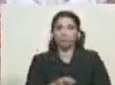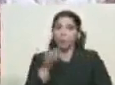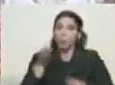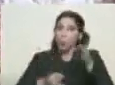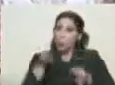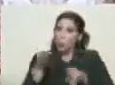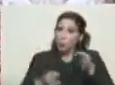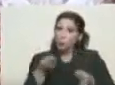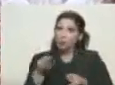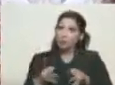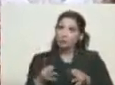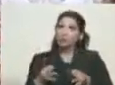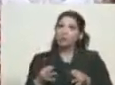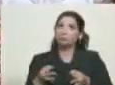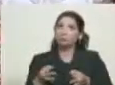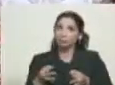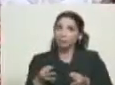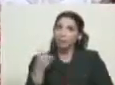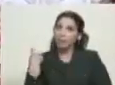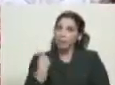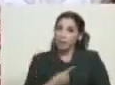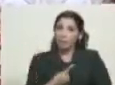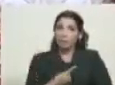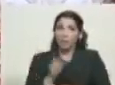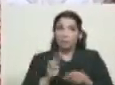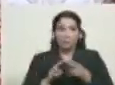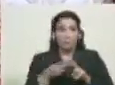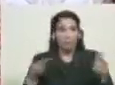Justicia para que haya paz.